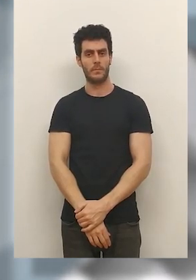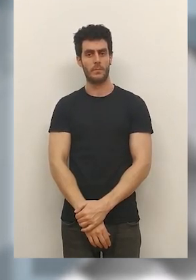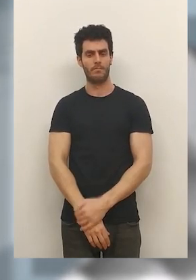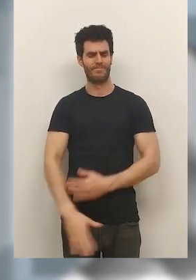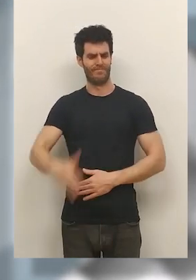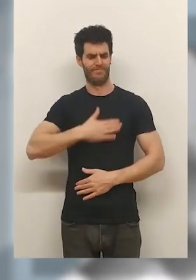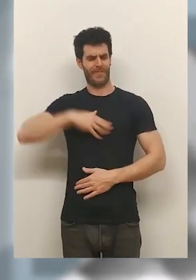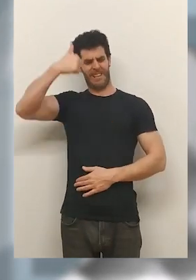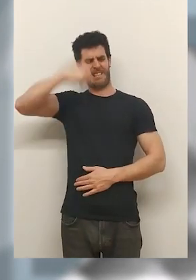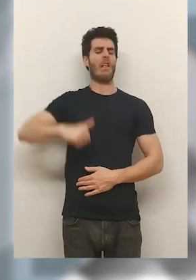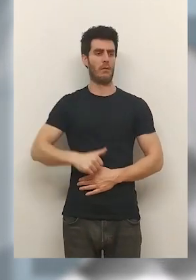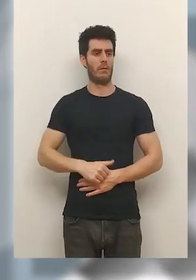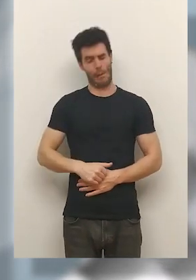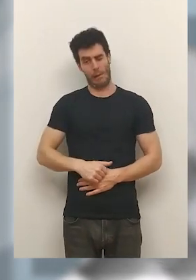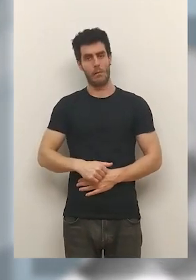...patriarcal, ¿no?